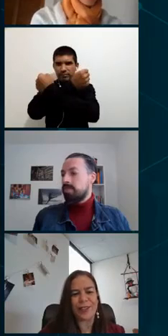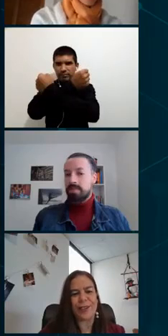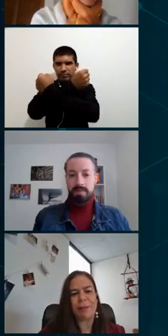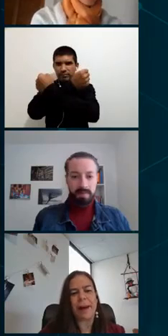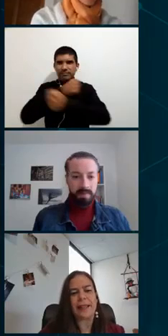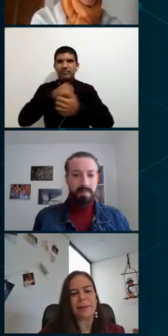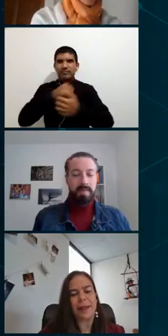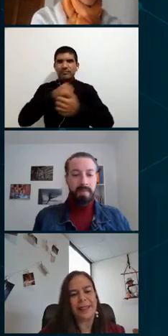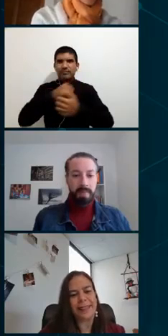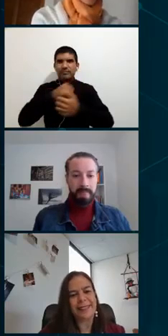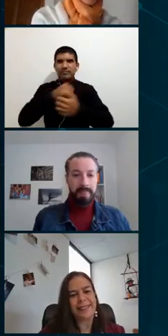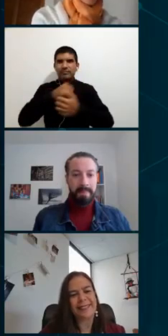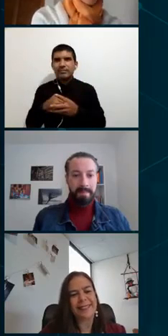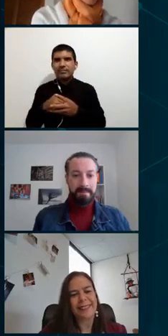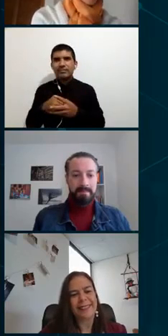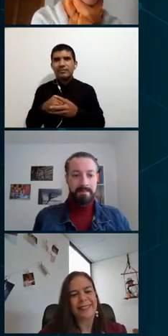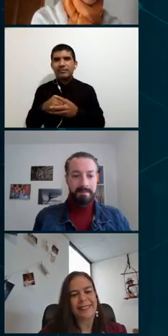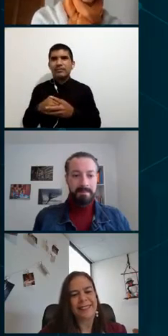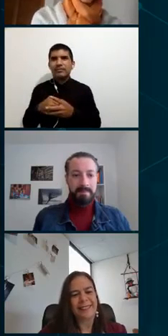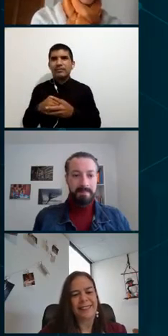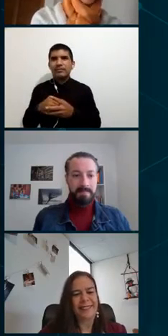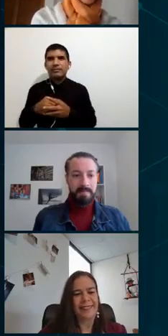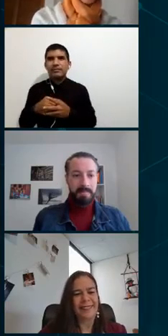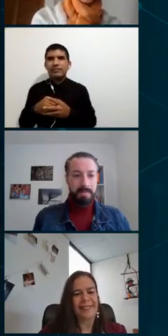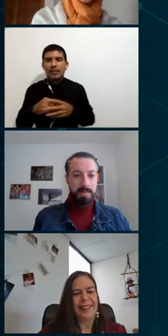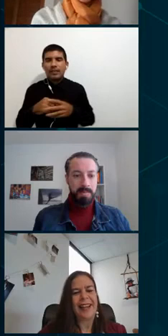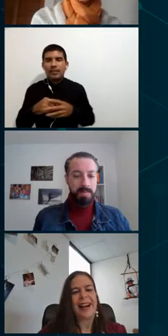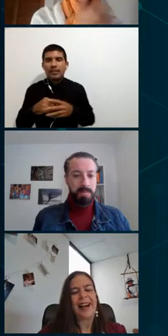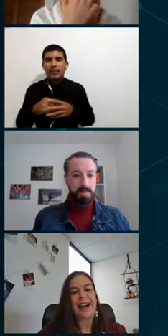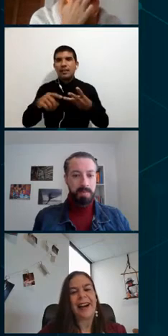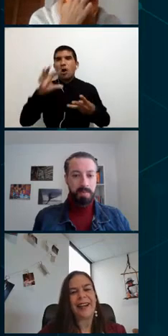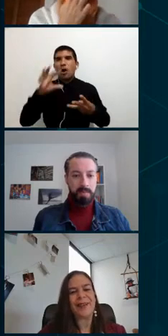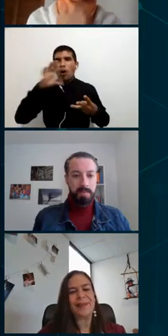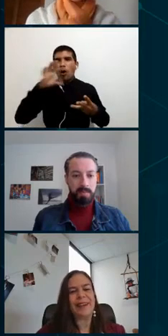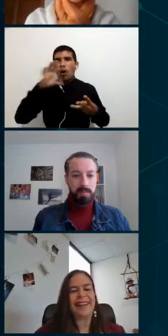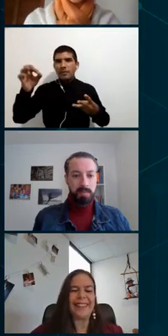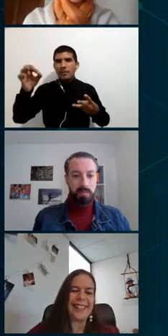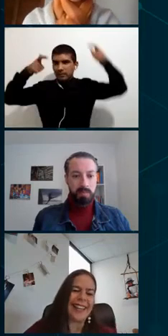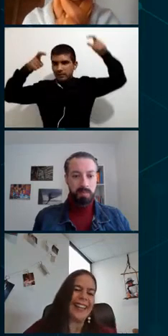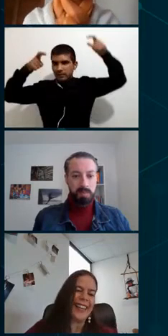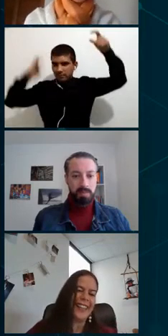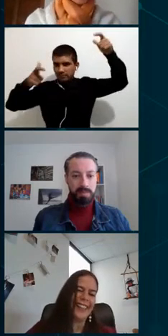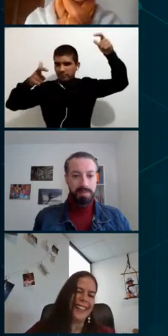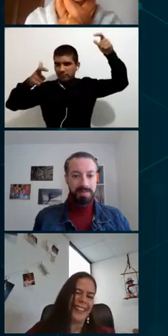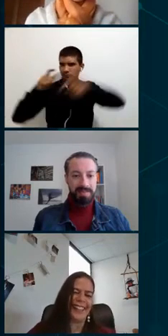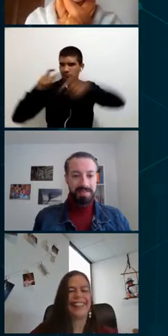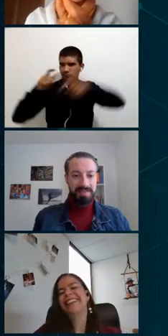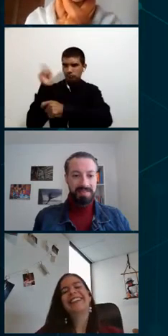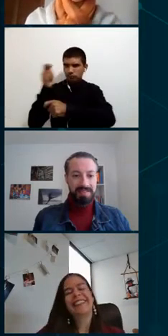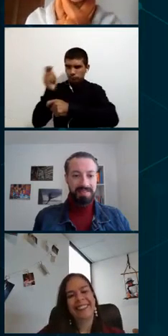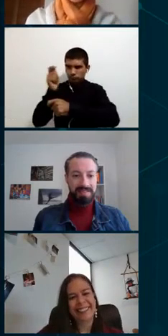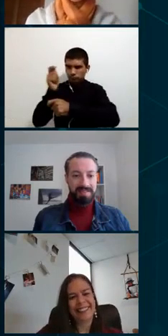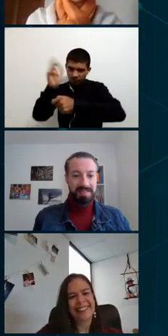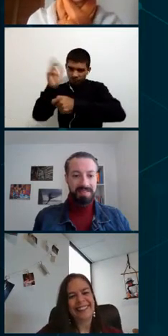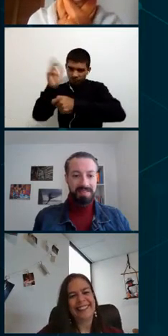Jones, El Zorro, Batman. Me encanta. Esto se va a ver. Iron Man, sí. Muy